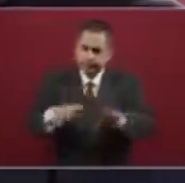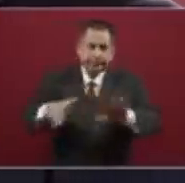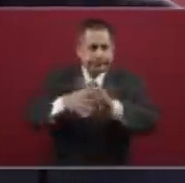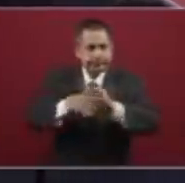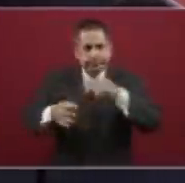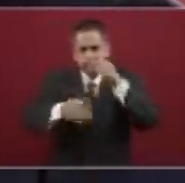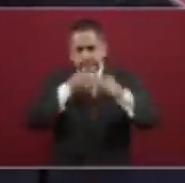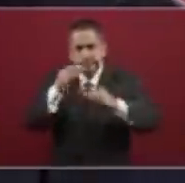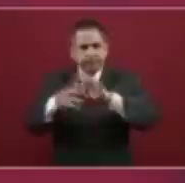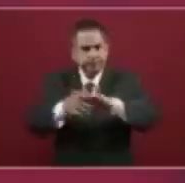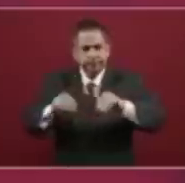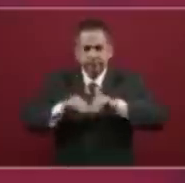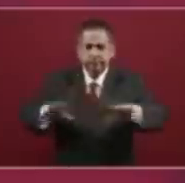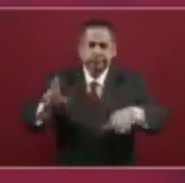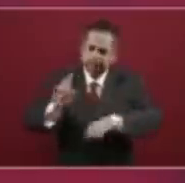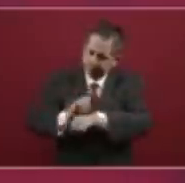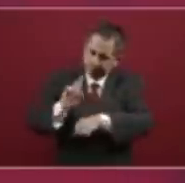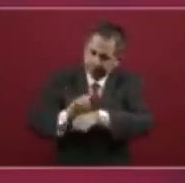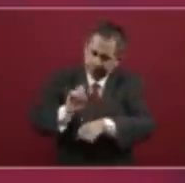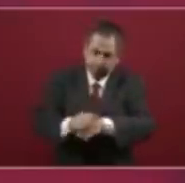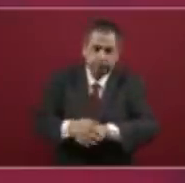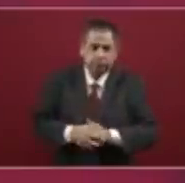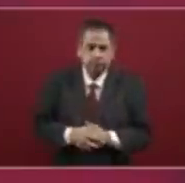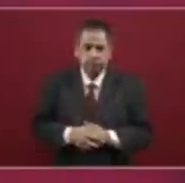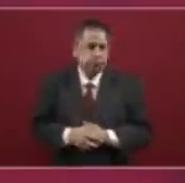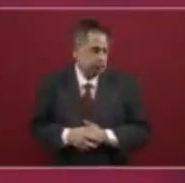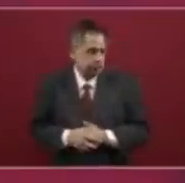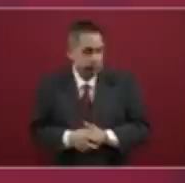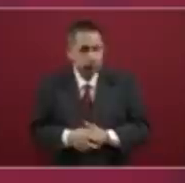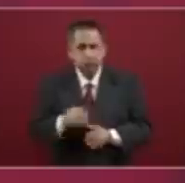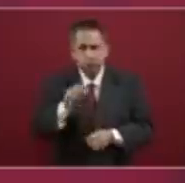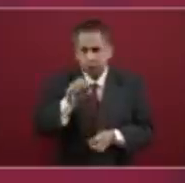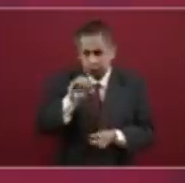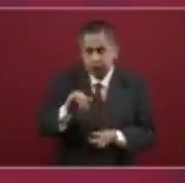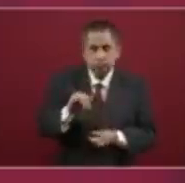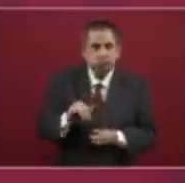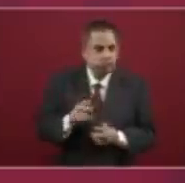informando todos los días. Sí, no se puede